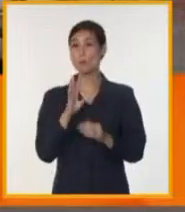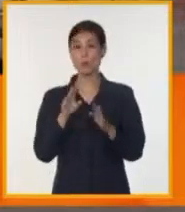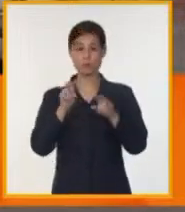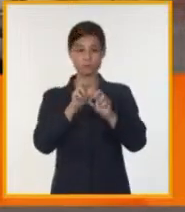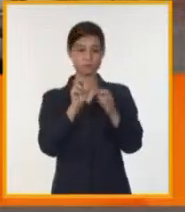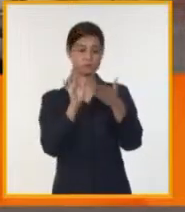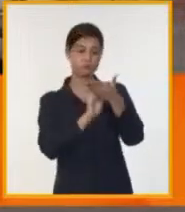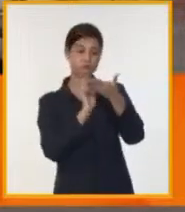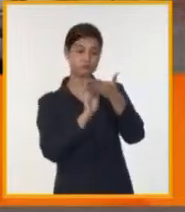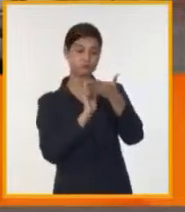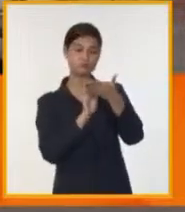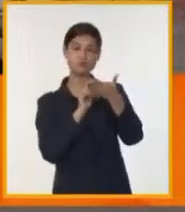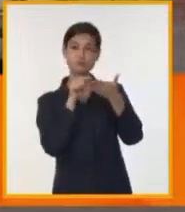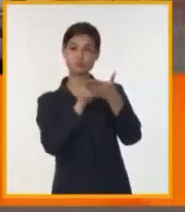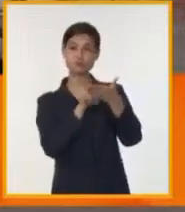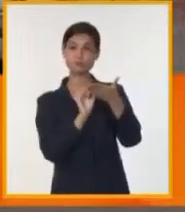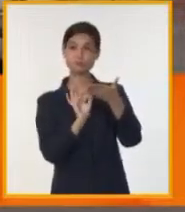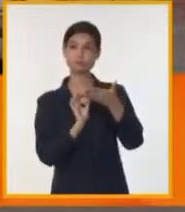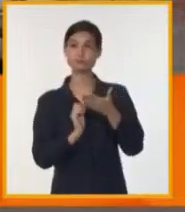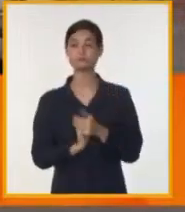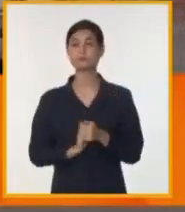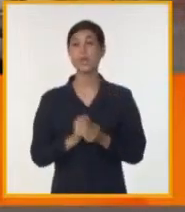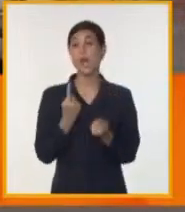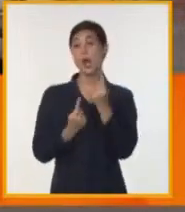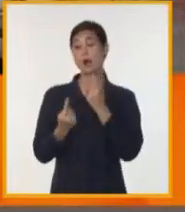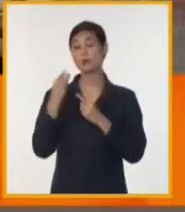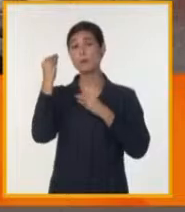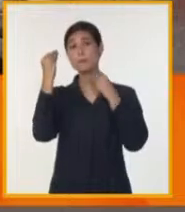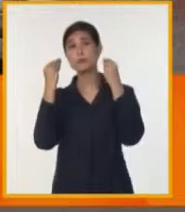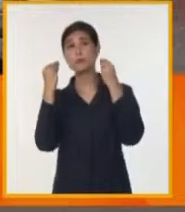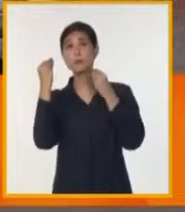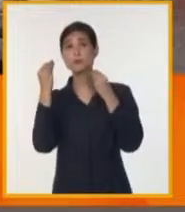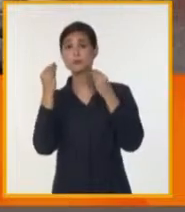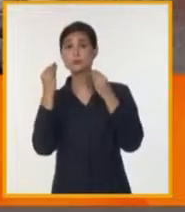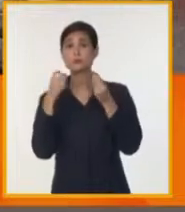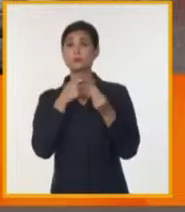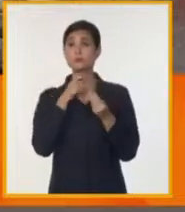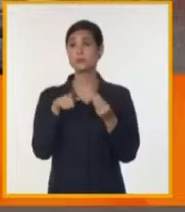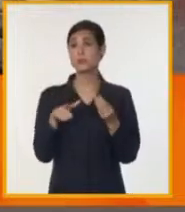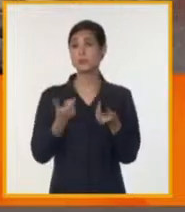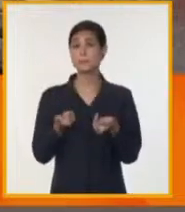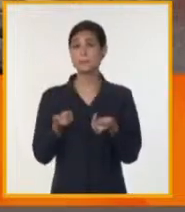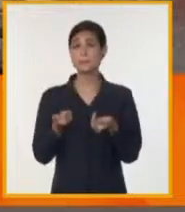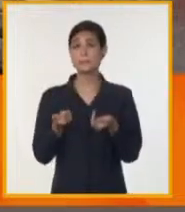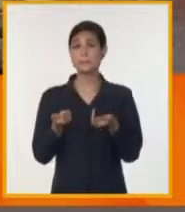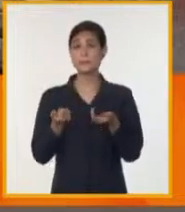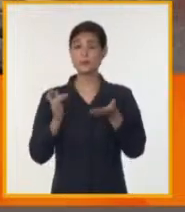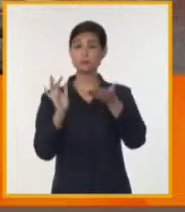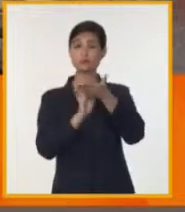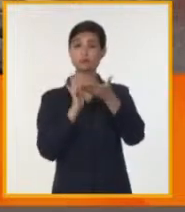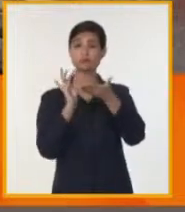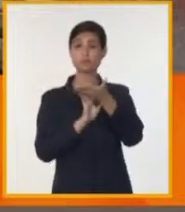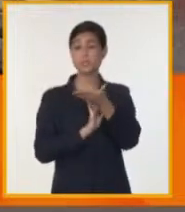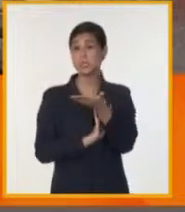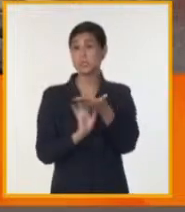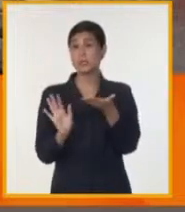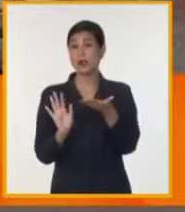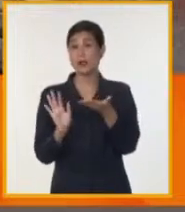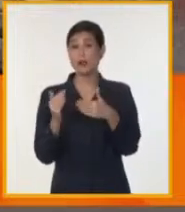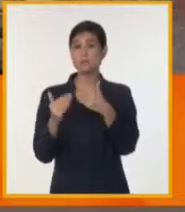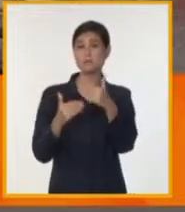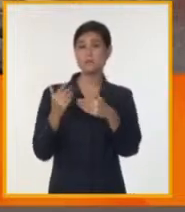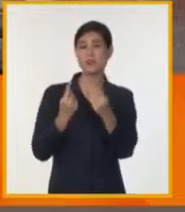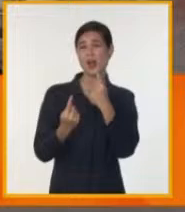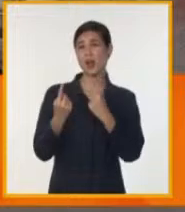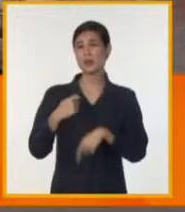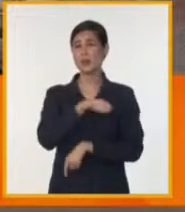APK. Ahí han salido algunas preocupaciones de que cuando van ya se han comercializado, y esto va un poco que